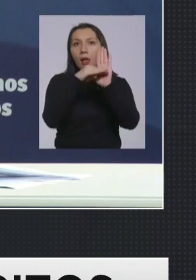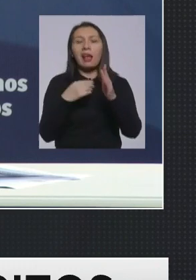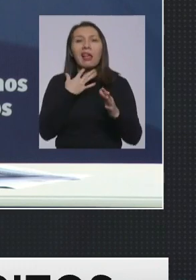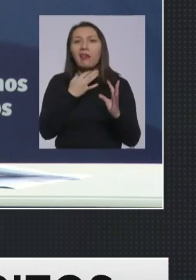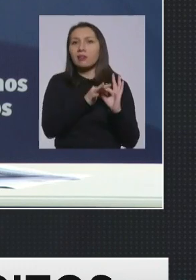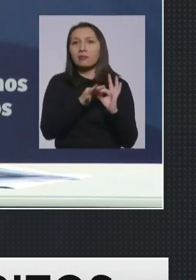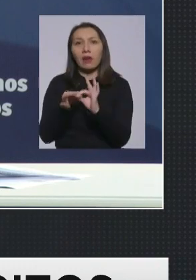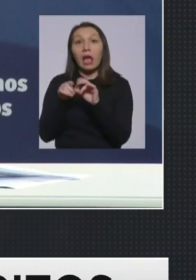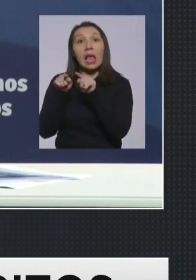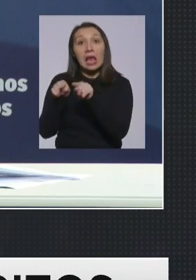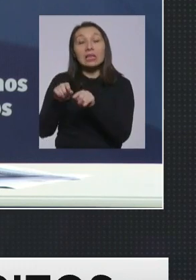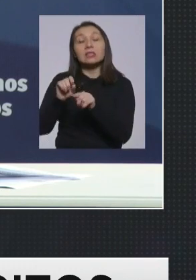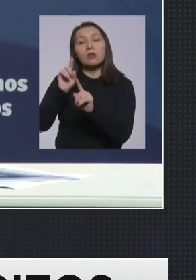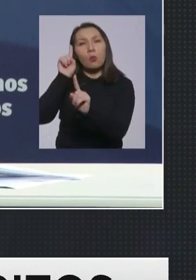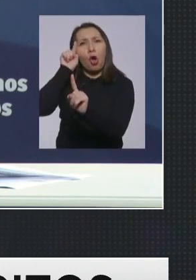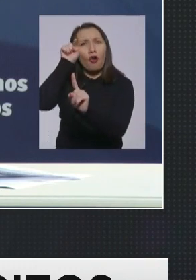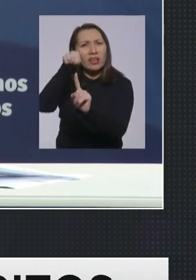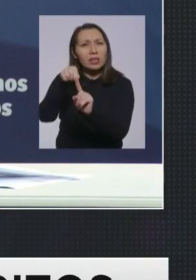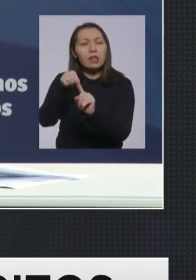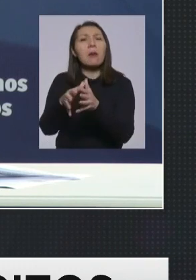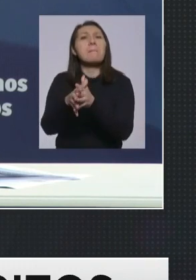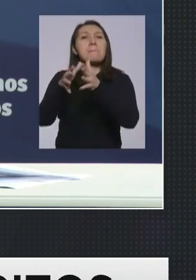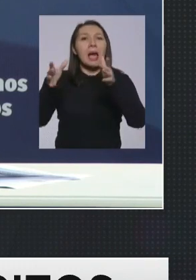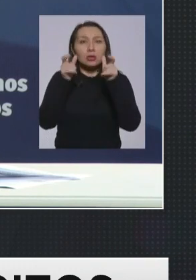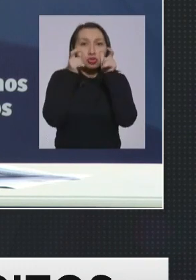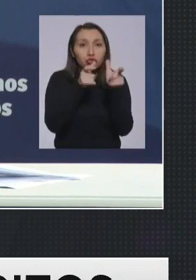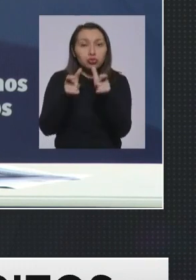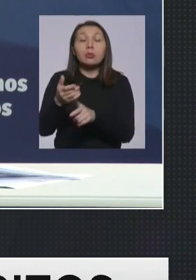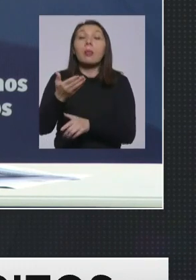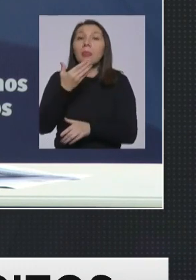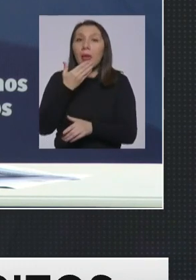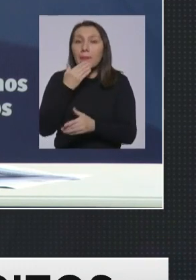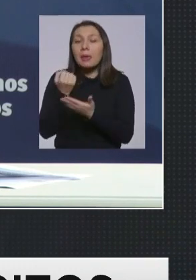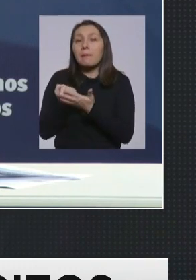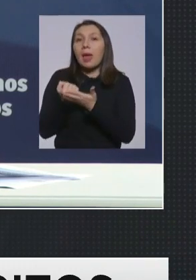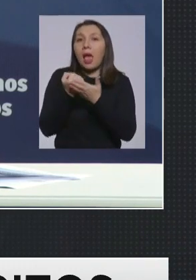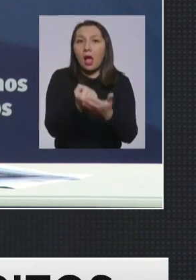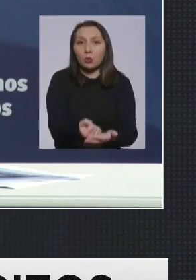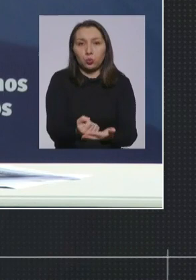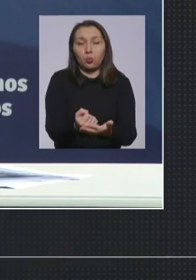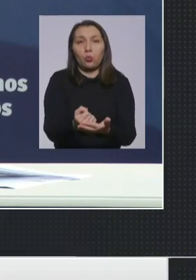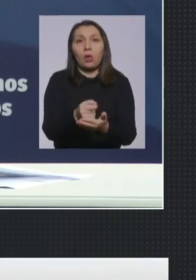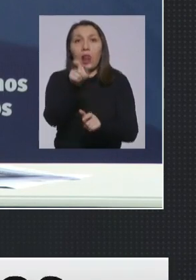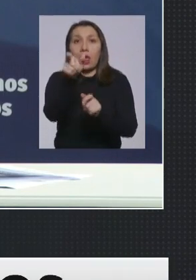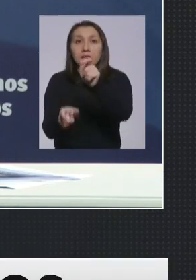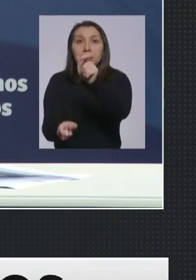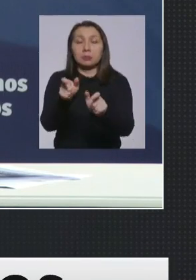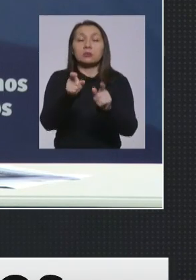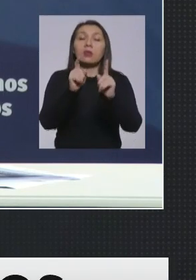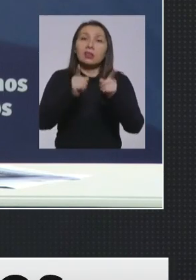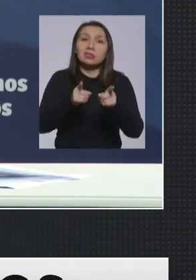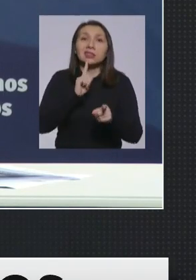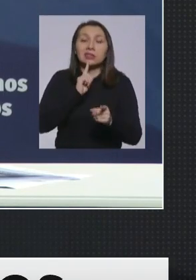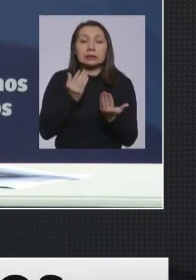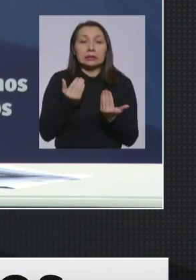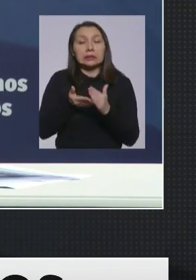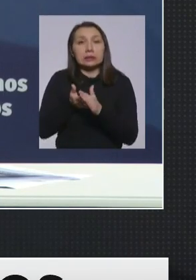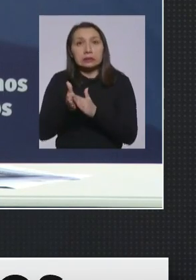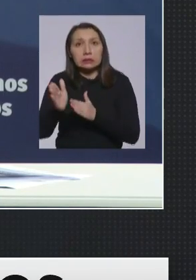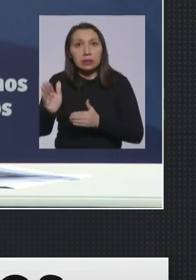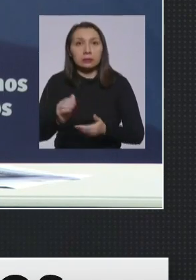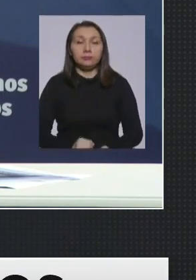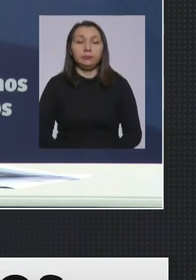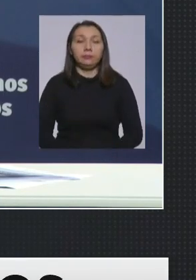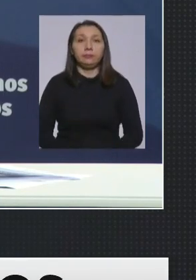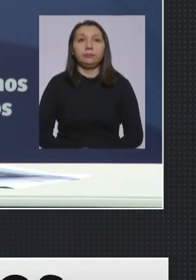justamente para ir a aumentar los controles pero también para ir en ayuda de esas personas que tienen esa necesidad